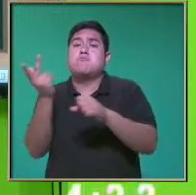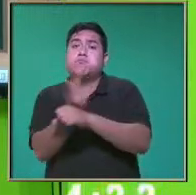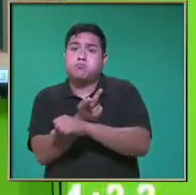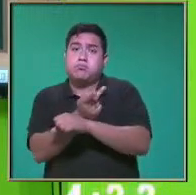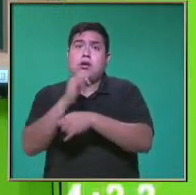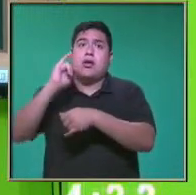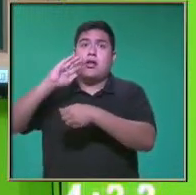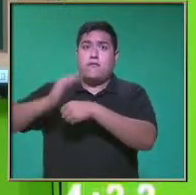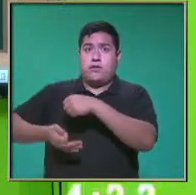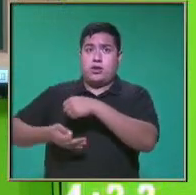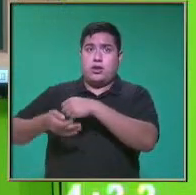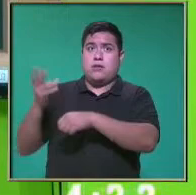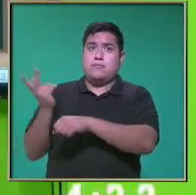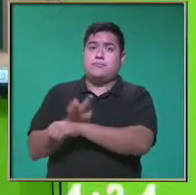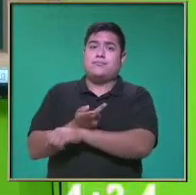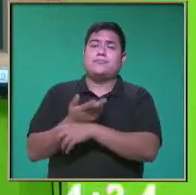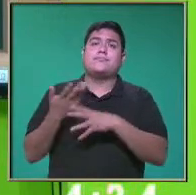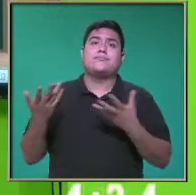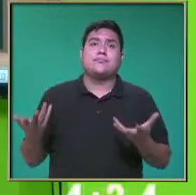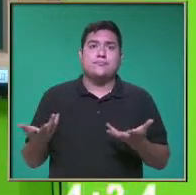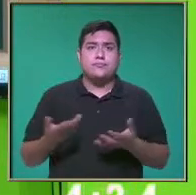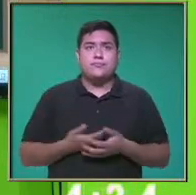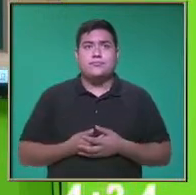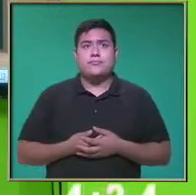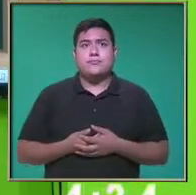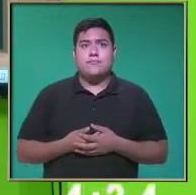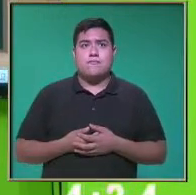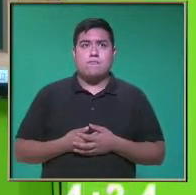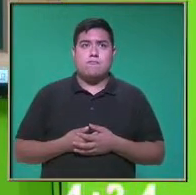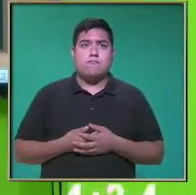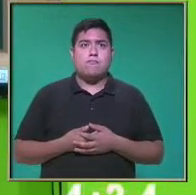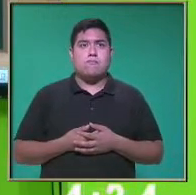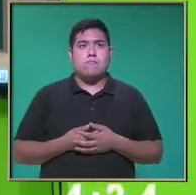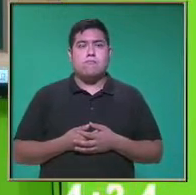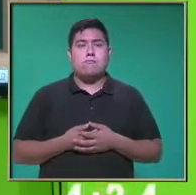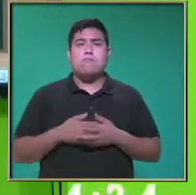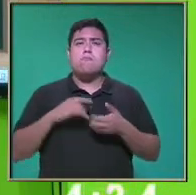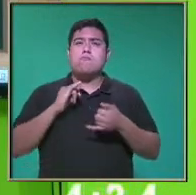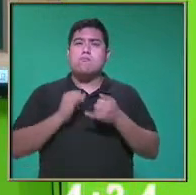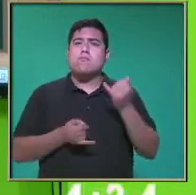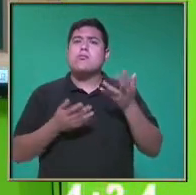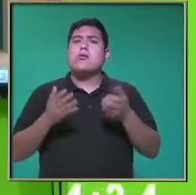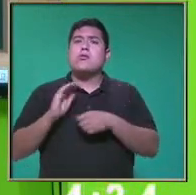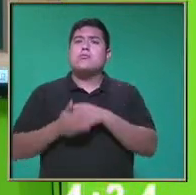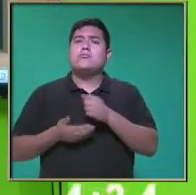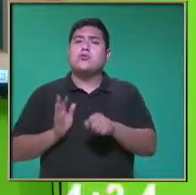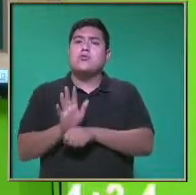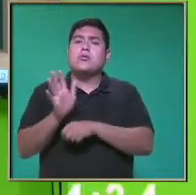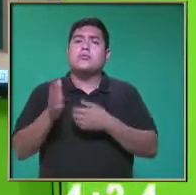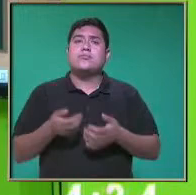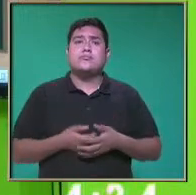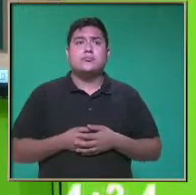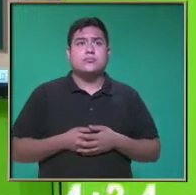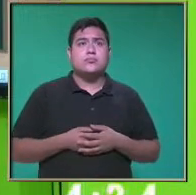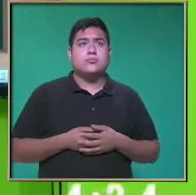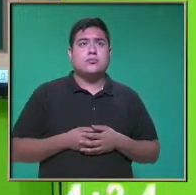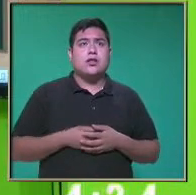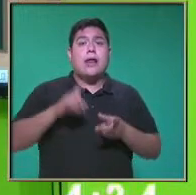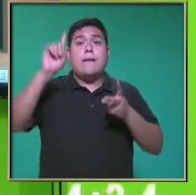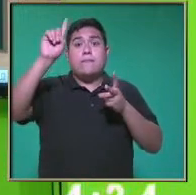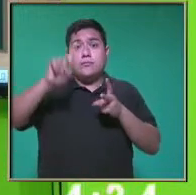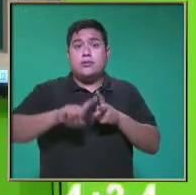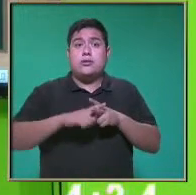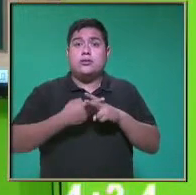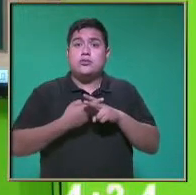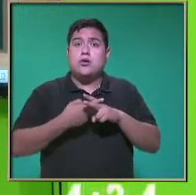sucede al inicio, en la parte media, en the plot, en el desarrollo, en la trama, y por último en la conclusión o el cierre? Well, at the beginning there